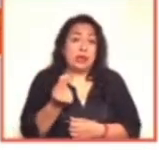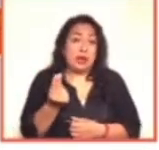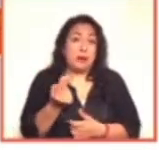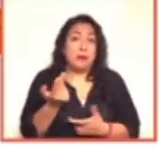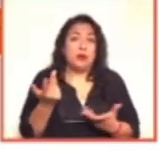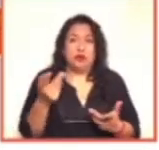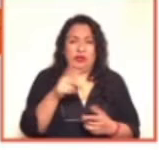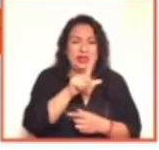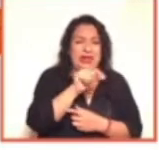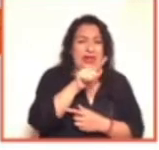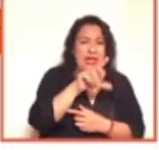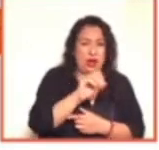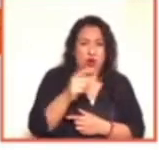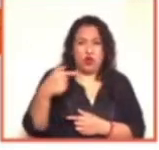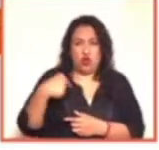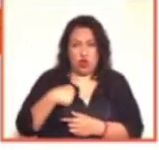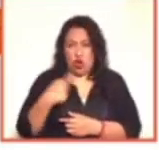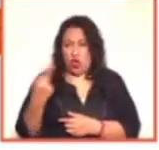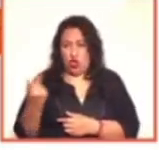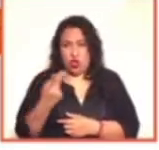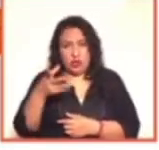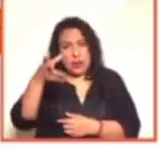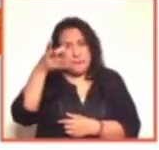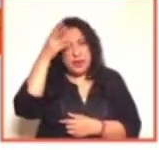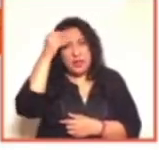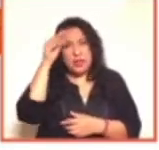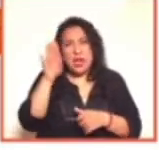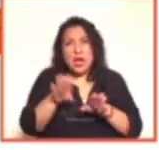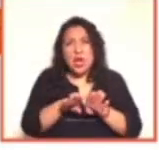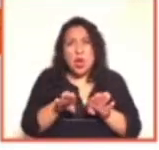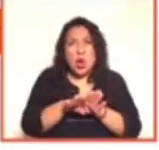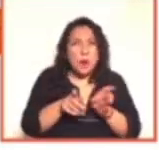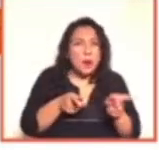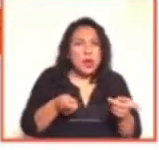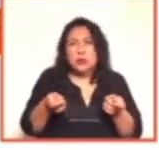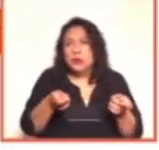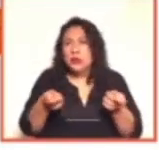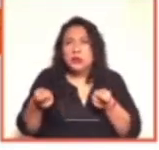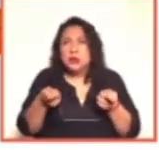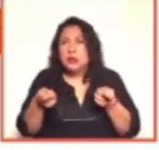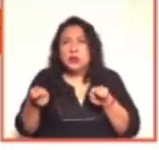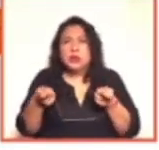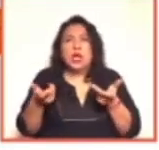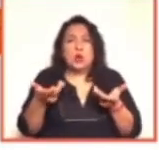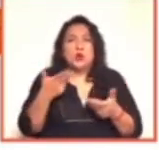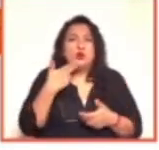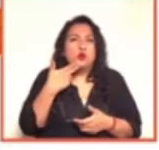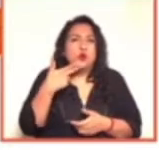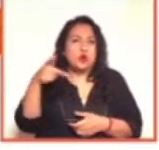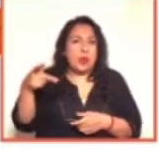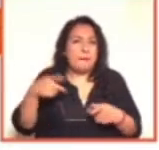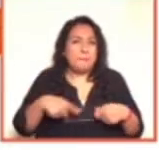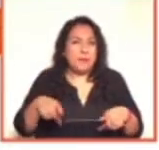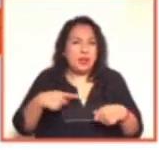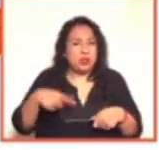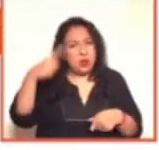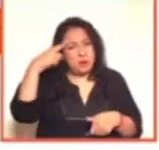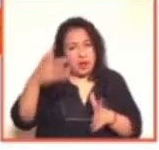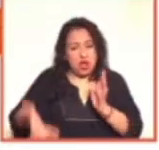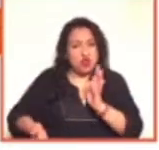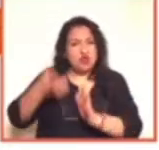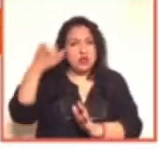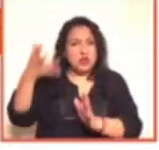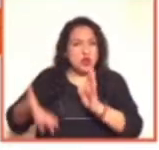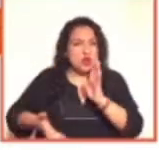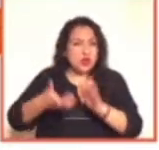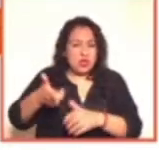Lalo y yo aprender a manejar este tipo de, pues, de herramientas que utilizan estas personas para extraer